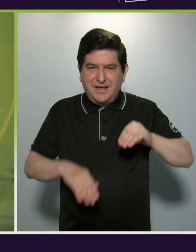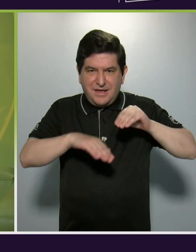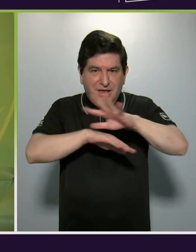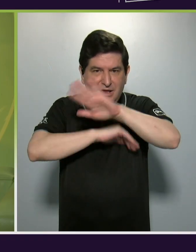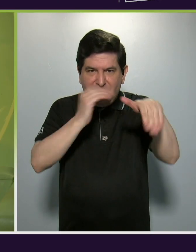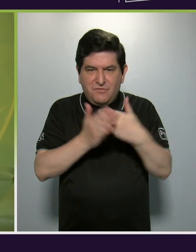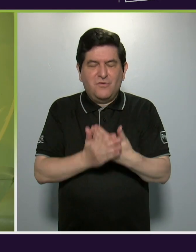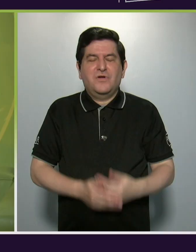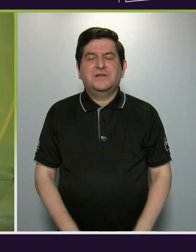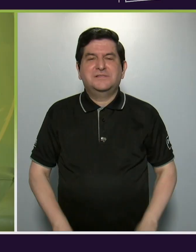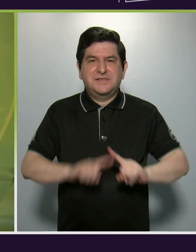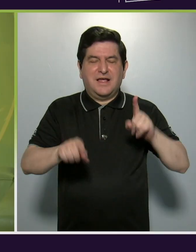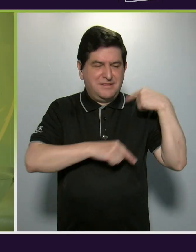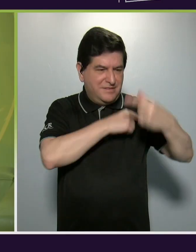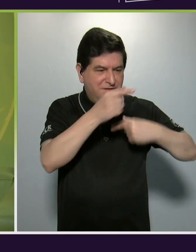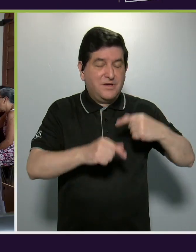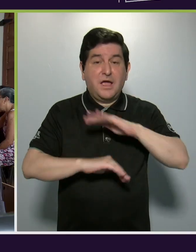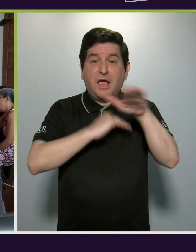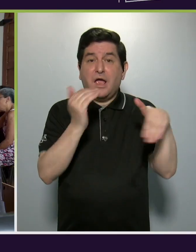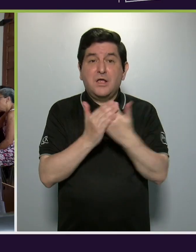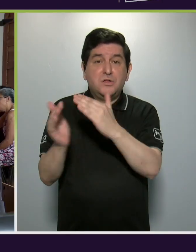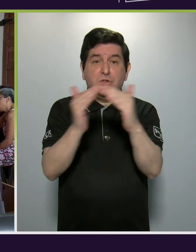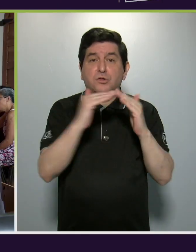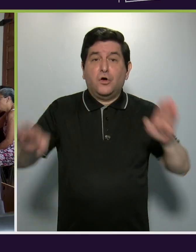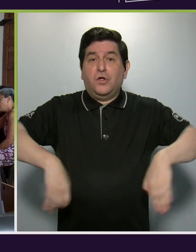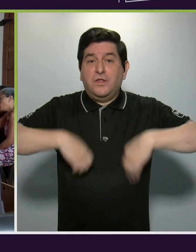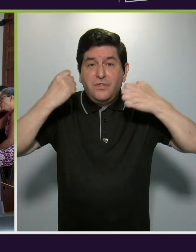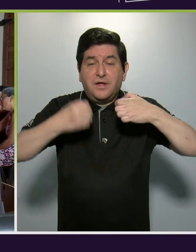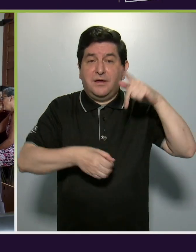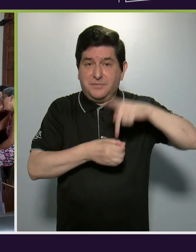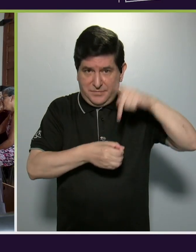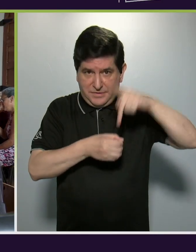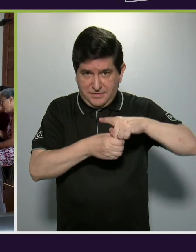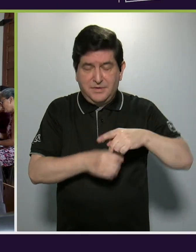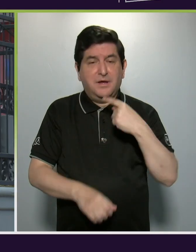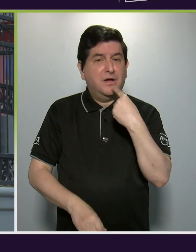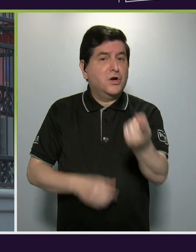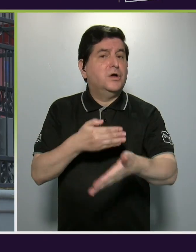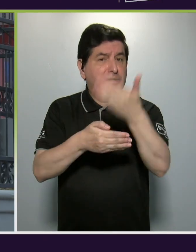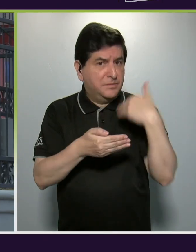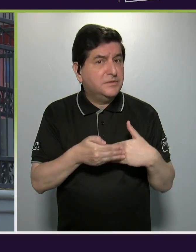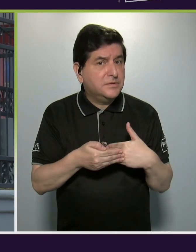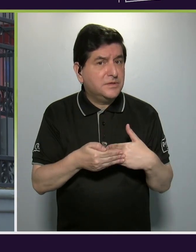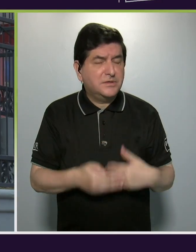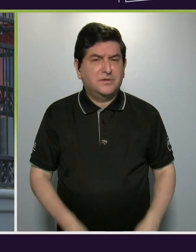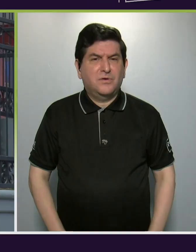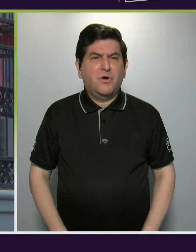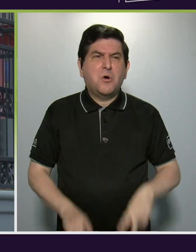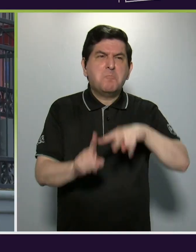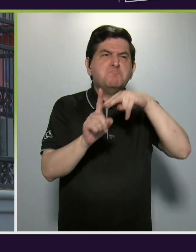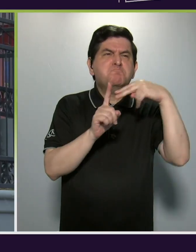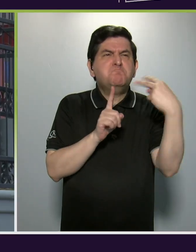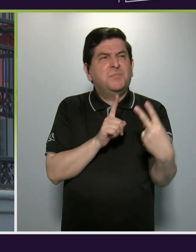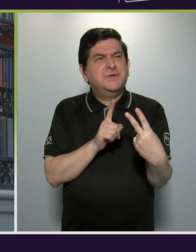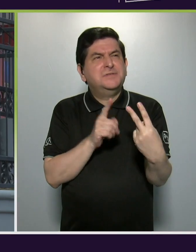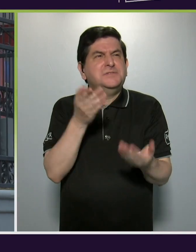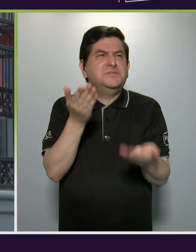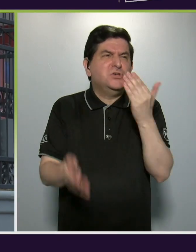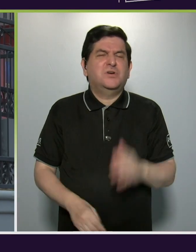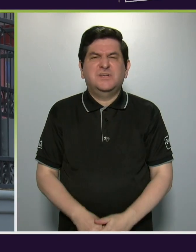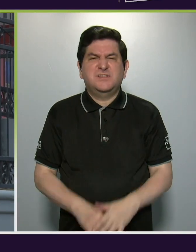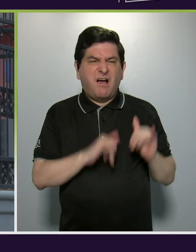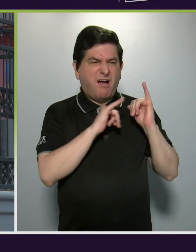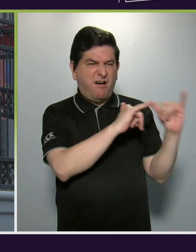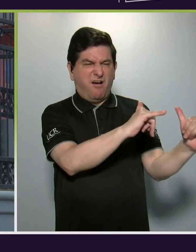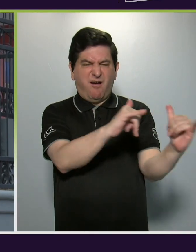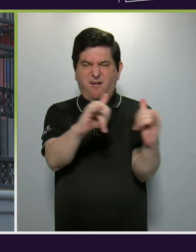todos los espacios que en las comunidades existen, ¿verdad? De participación, como usted bien decía, porque hay esta visión como tan homogénea, ¿verdad?